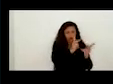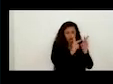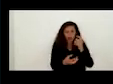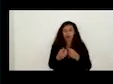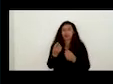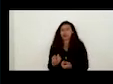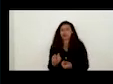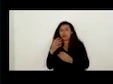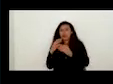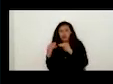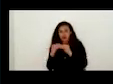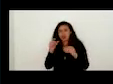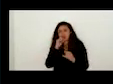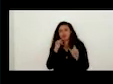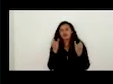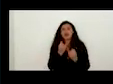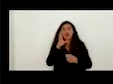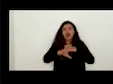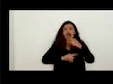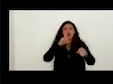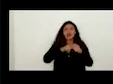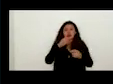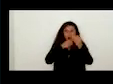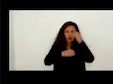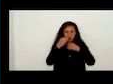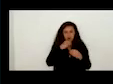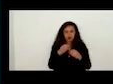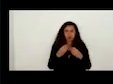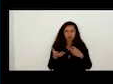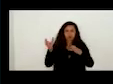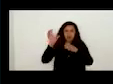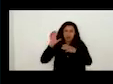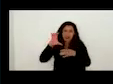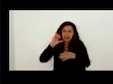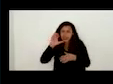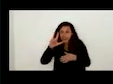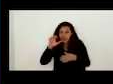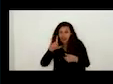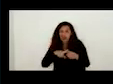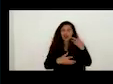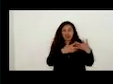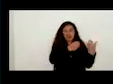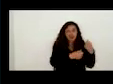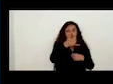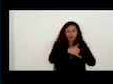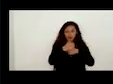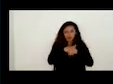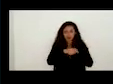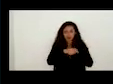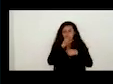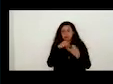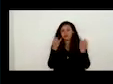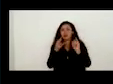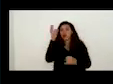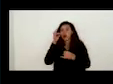de alimentos de origen animal, cereales y leguminosas, leche y yogur, así como este último que tendríamos